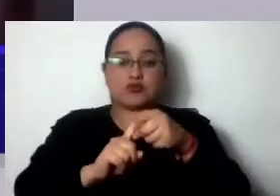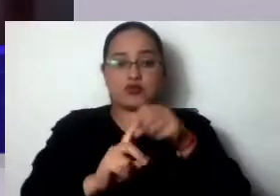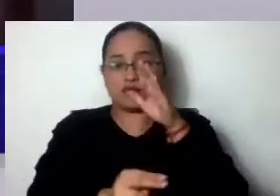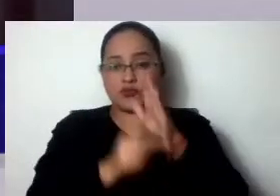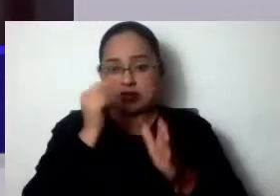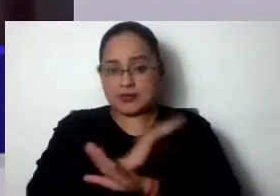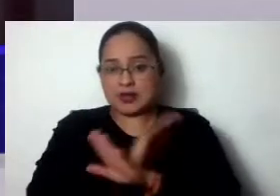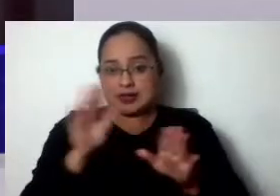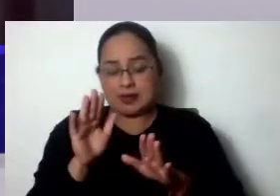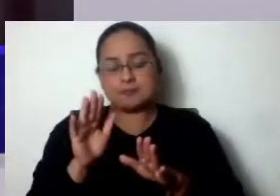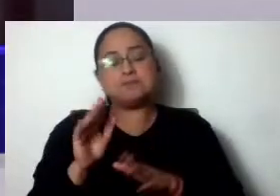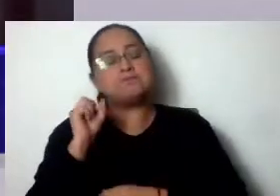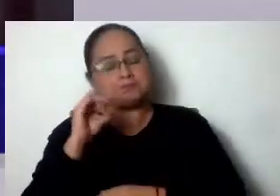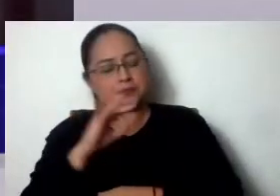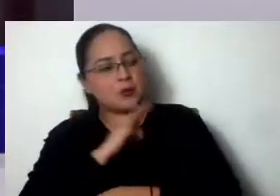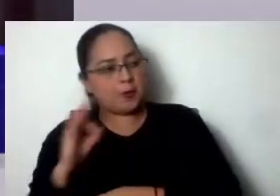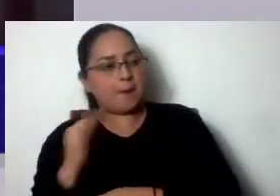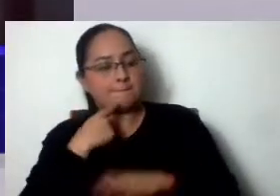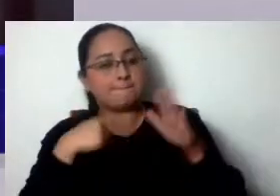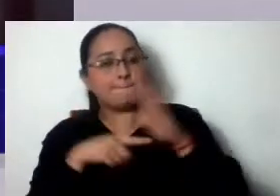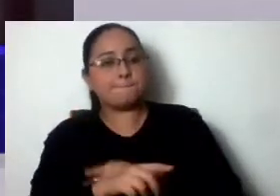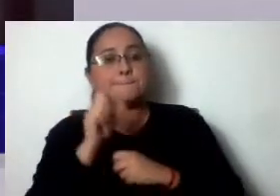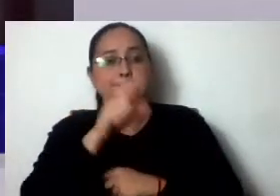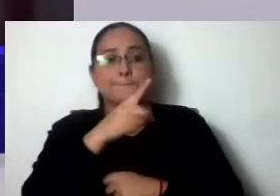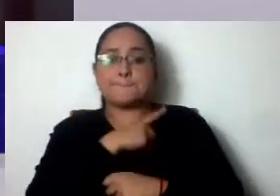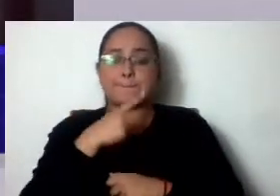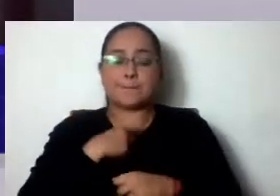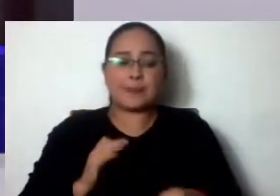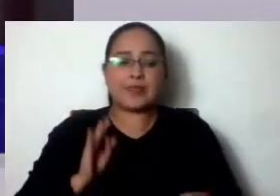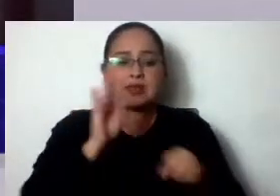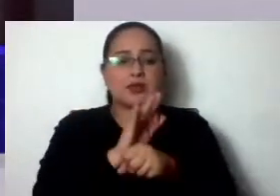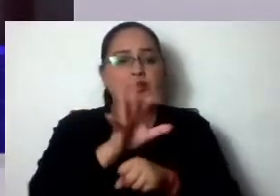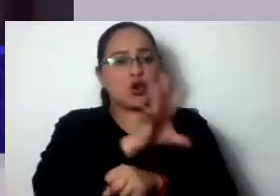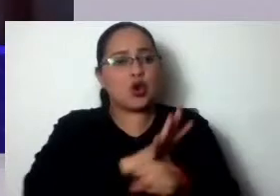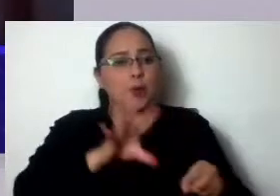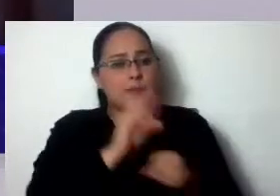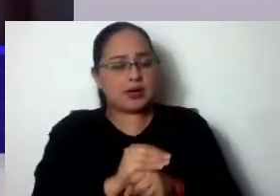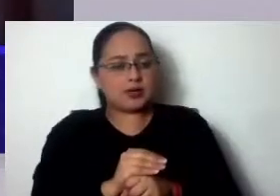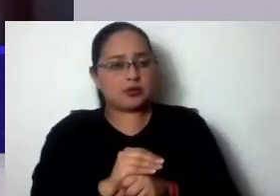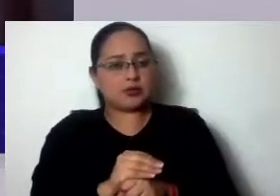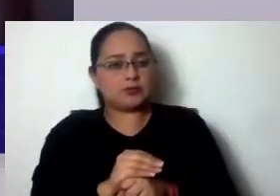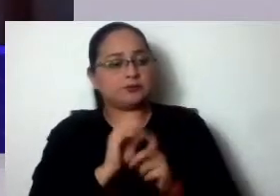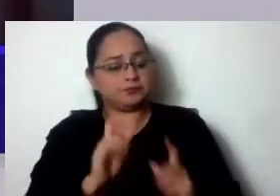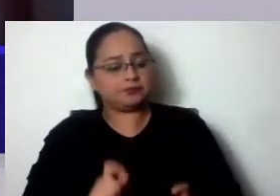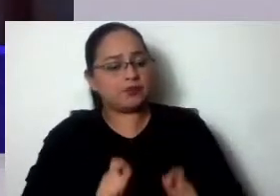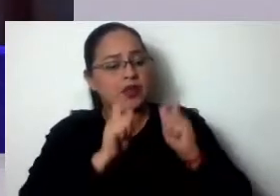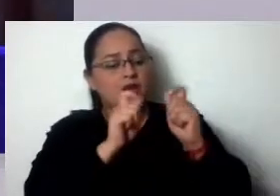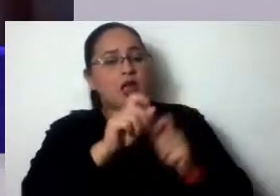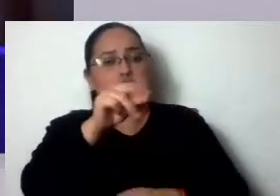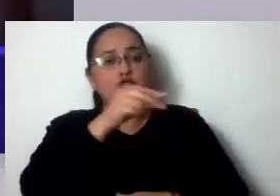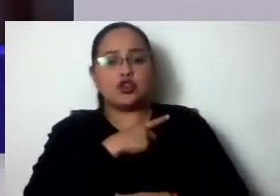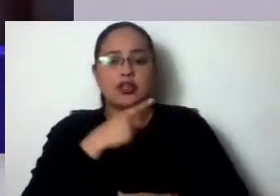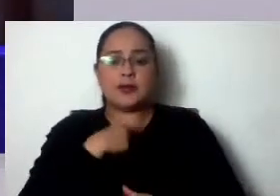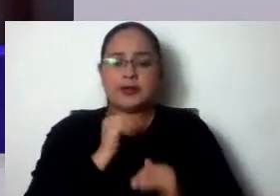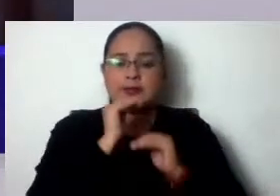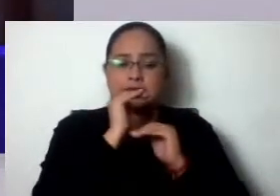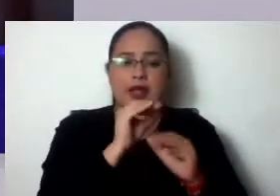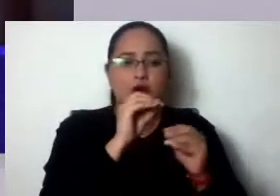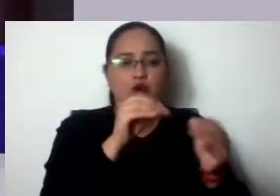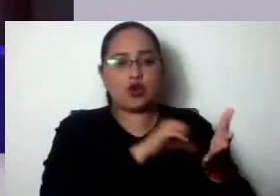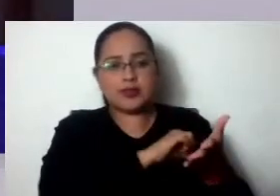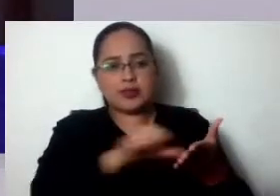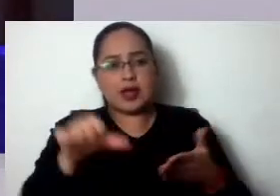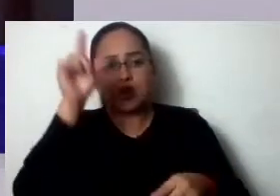así como las garantías para su protección cuyo ejercicio no podrá restringirse ni suspenderse